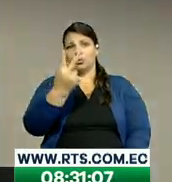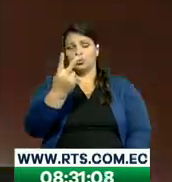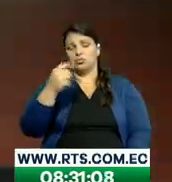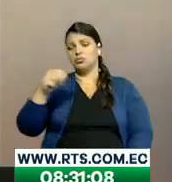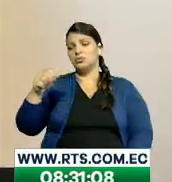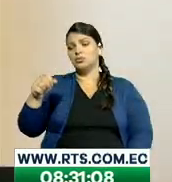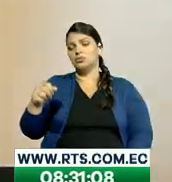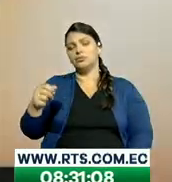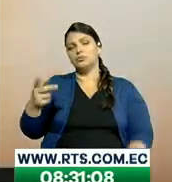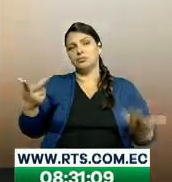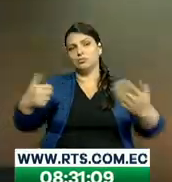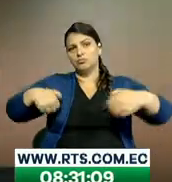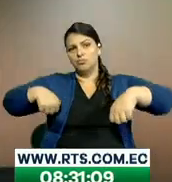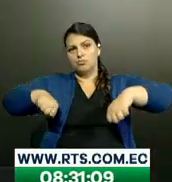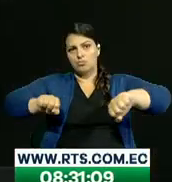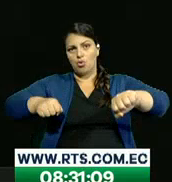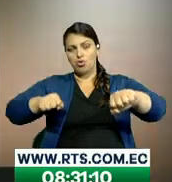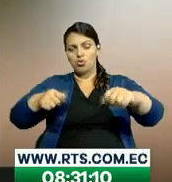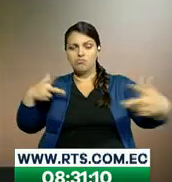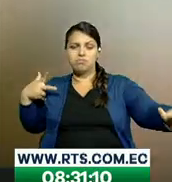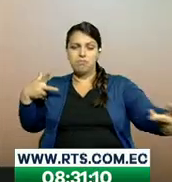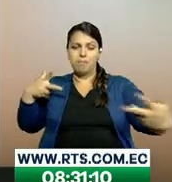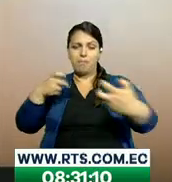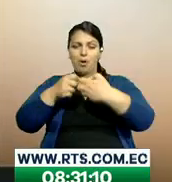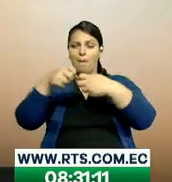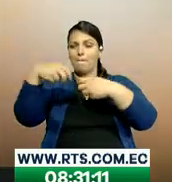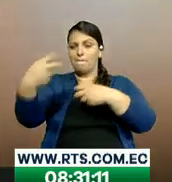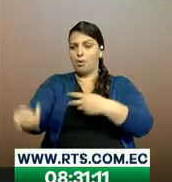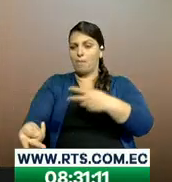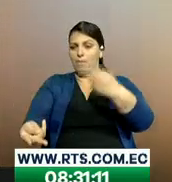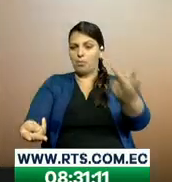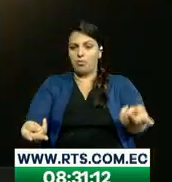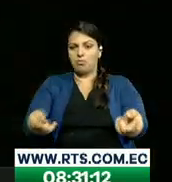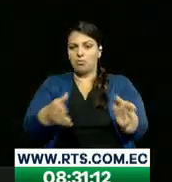Eduardo. El que va a ser parte para que le dé al familiar. Era el señor.